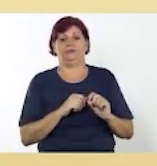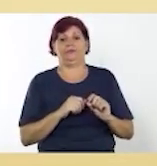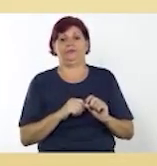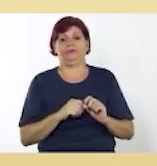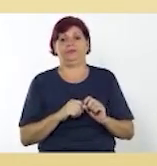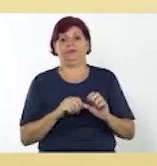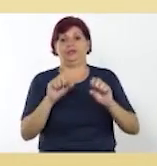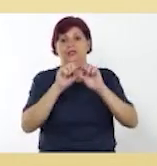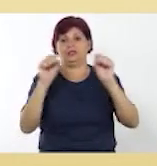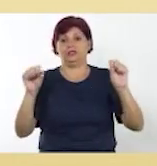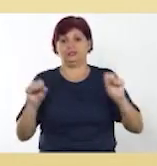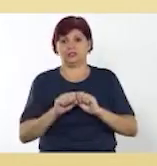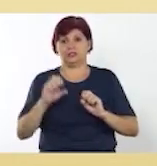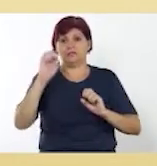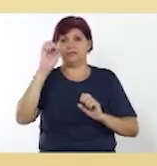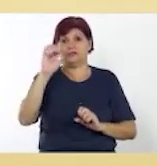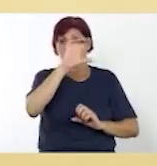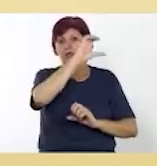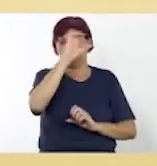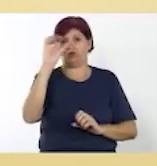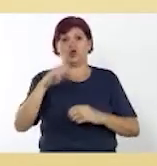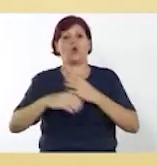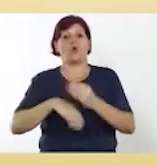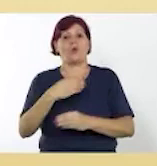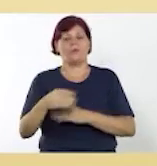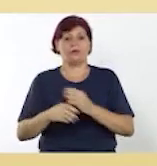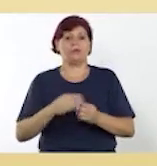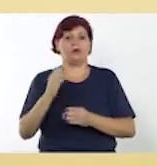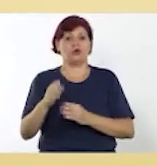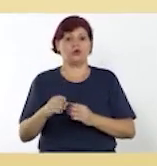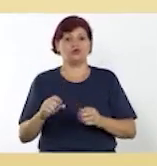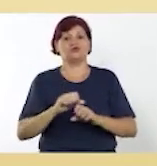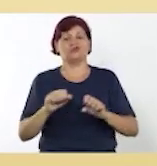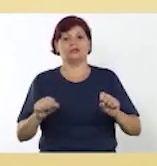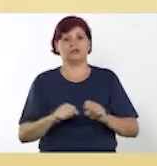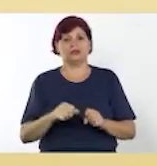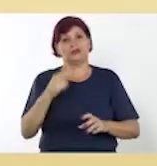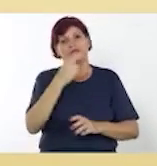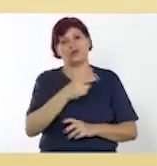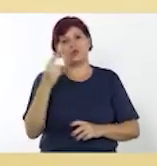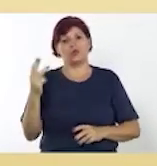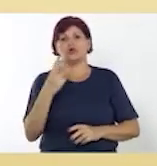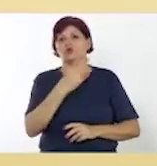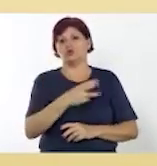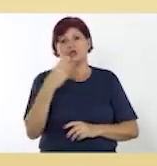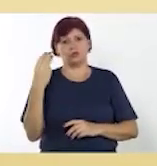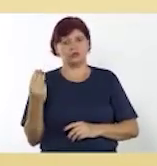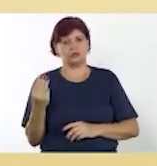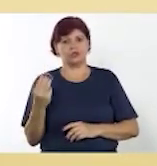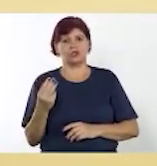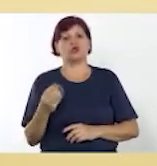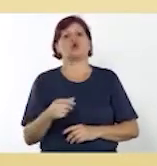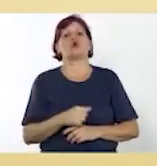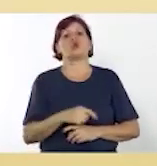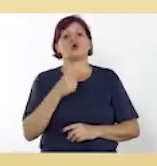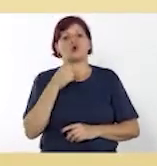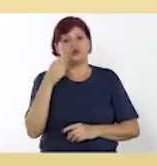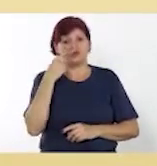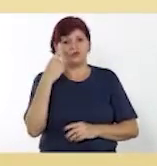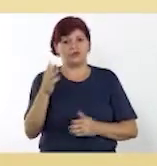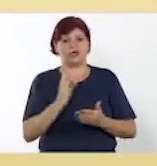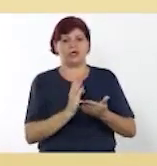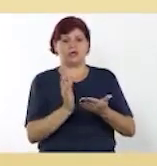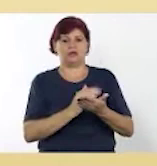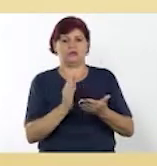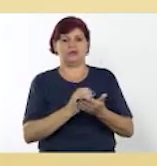de sistemas de ecuaciones o de problemas que conducen a sistemas de ecuaciones de 2 con 2 y 3 con 3, los